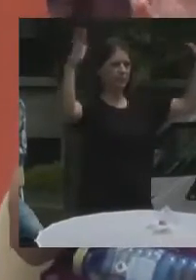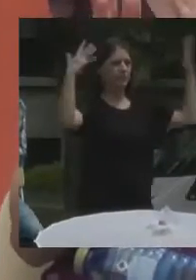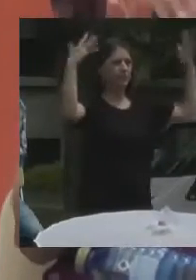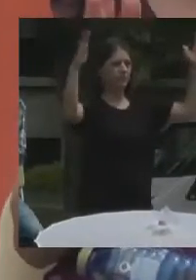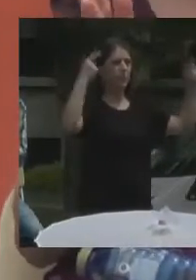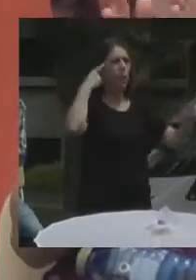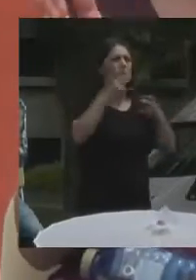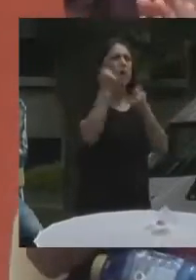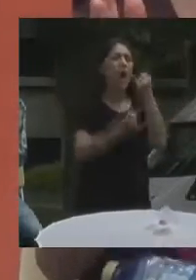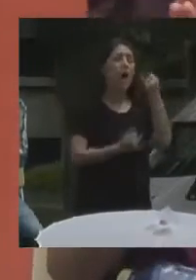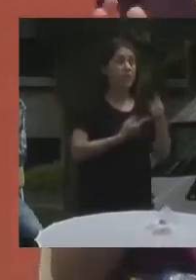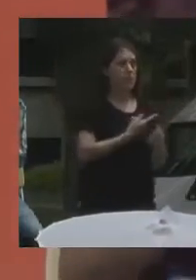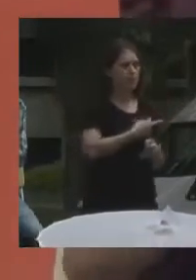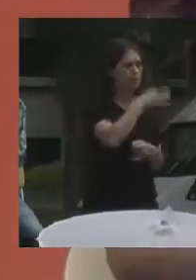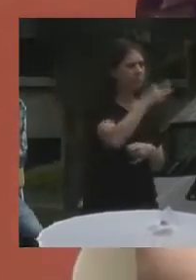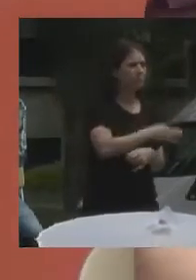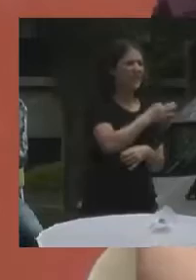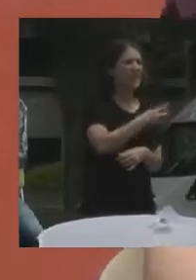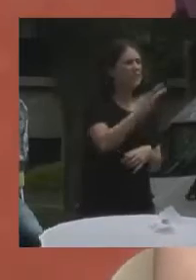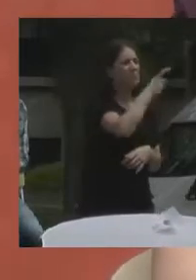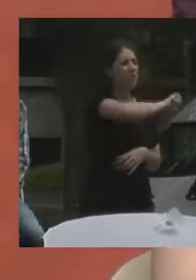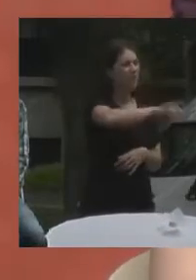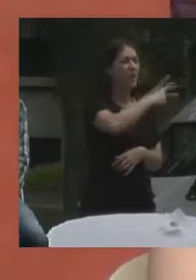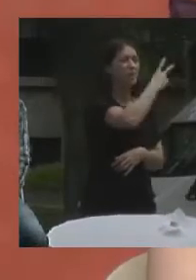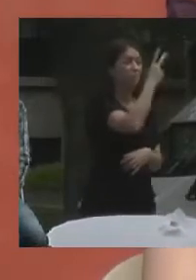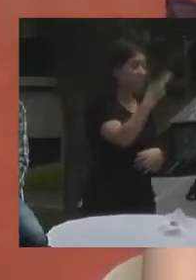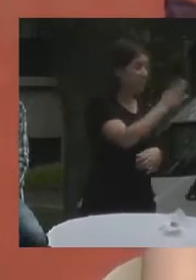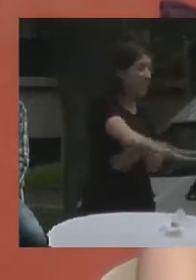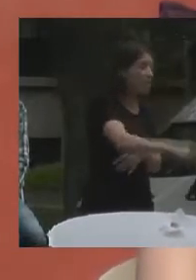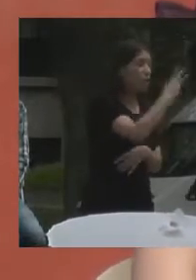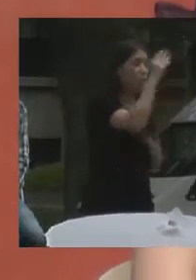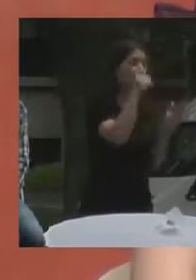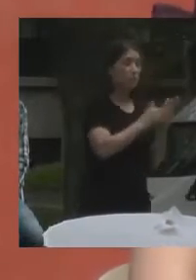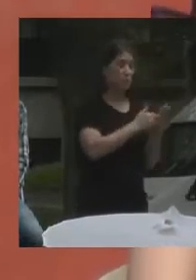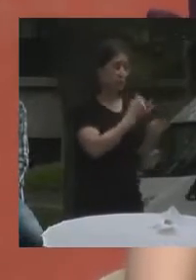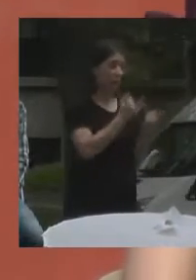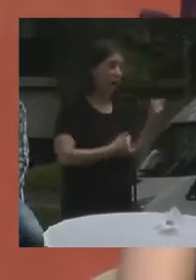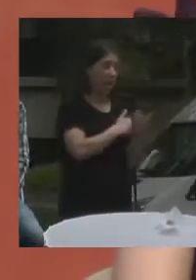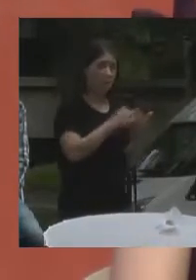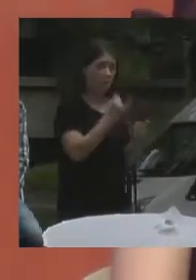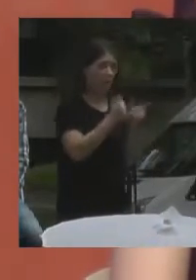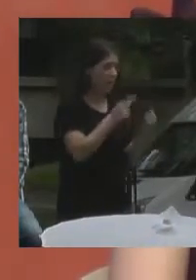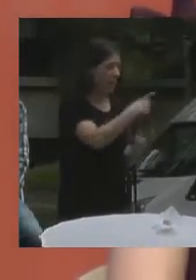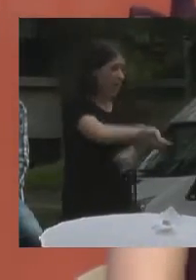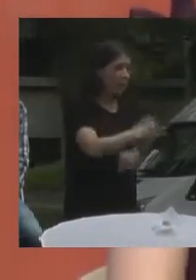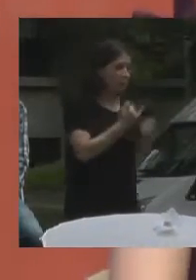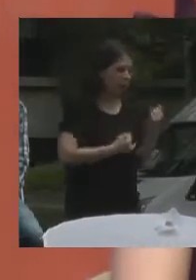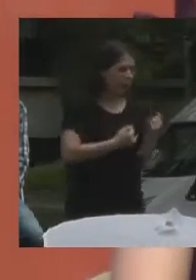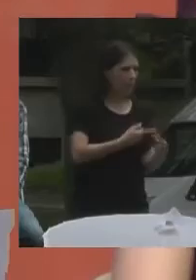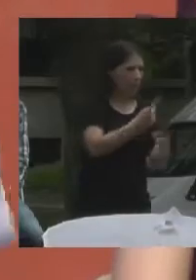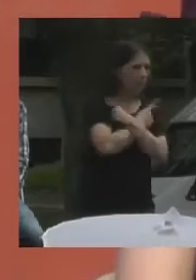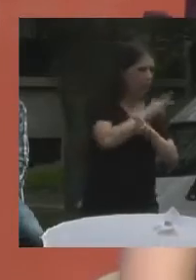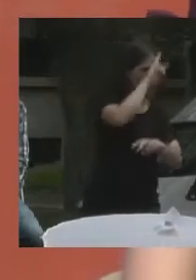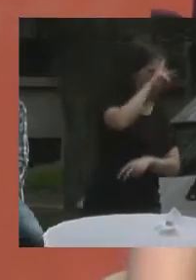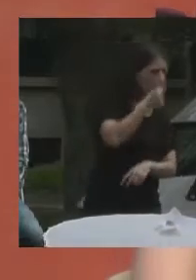para que ese 30%, esos 2.600.000 pequerrechiños que hai no país preocupados polo paro e non polos deberes,